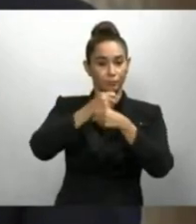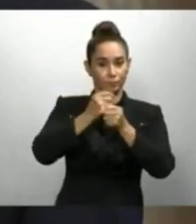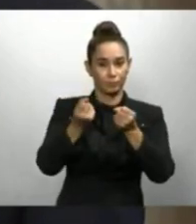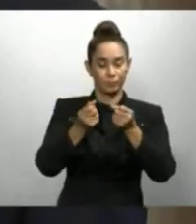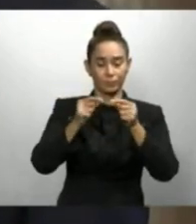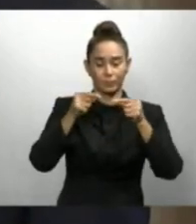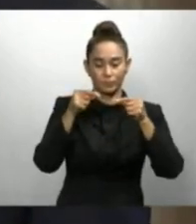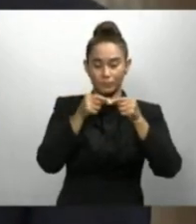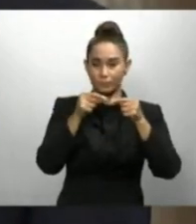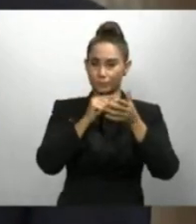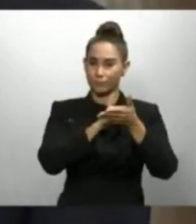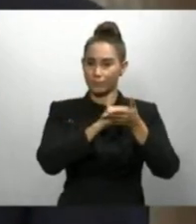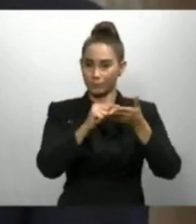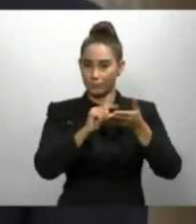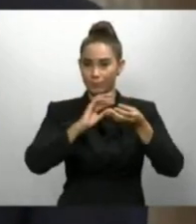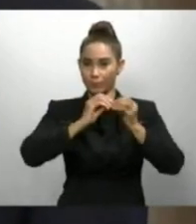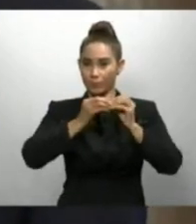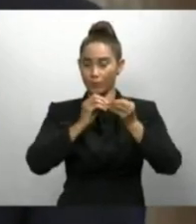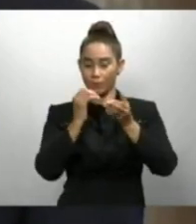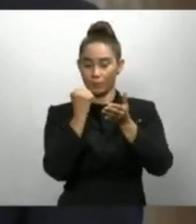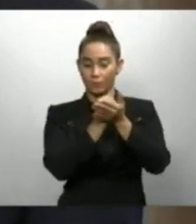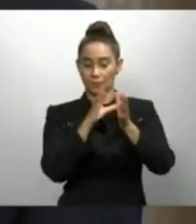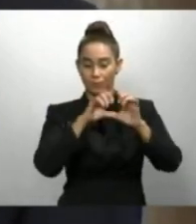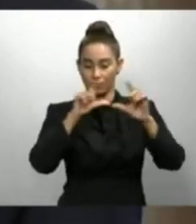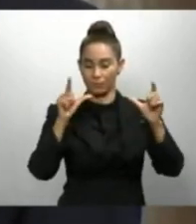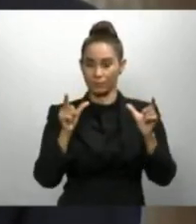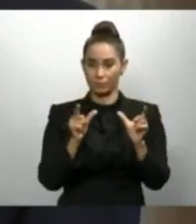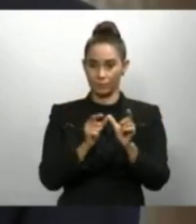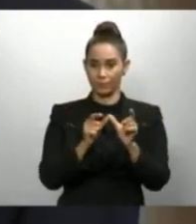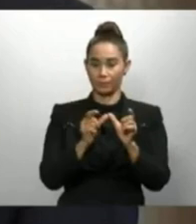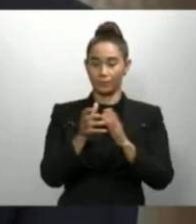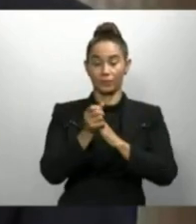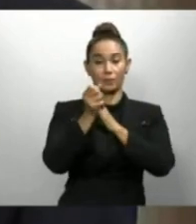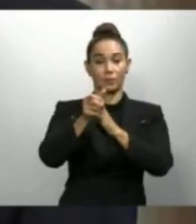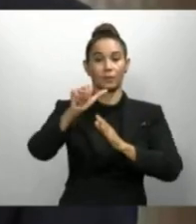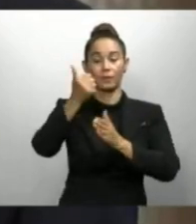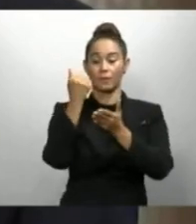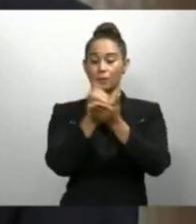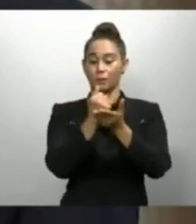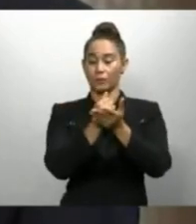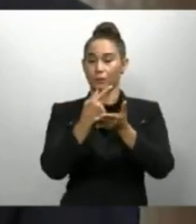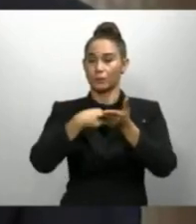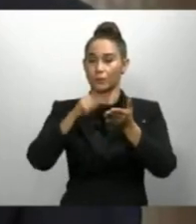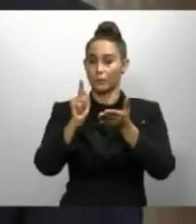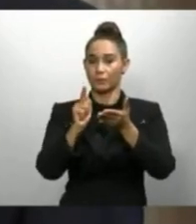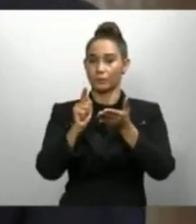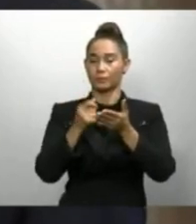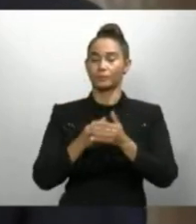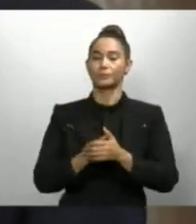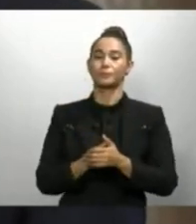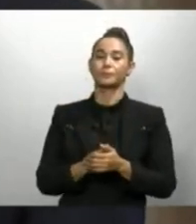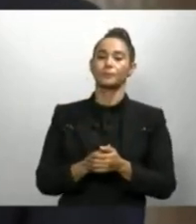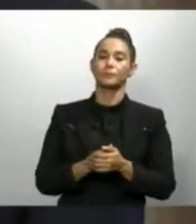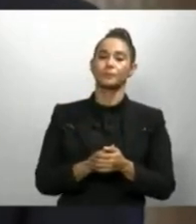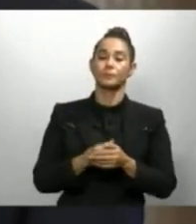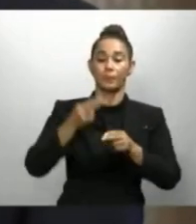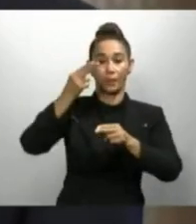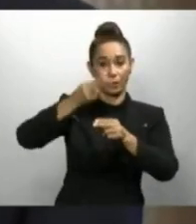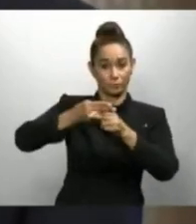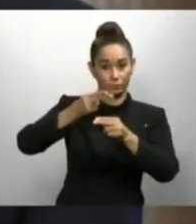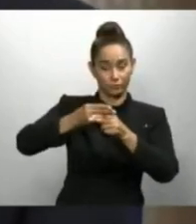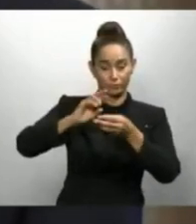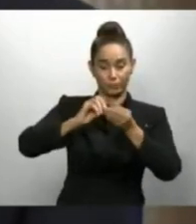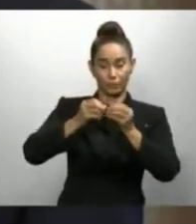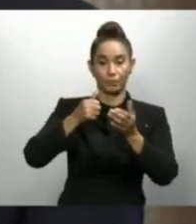proceda, número y fecha de factura, guía u otro documento de control interno del establecimiento, nombre, número